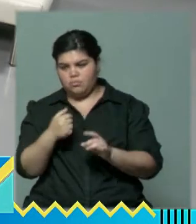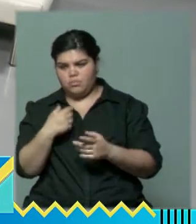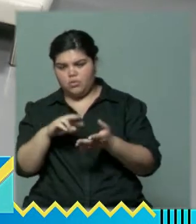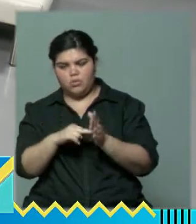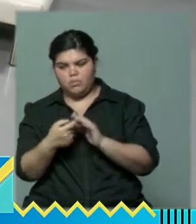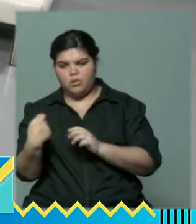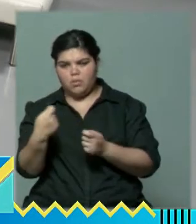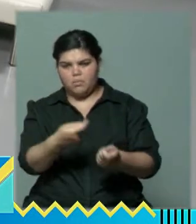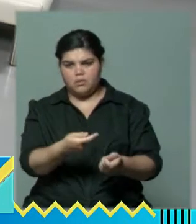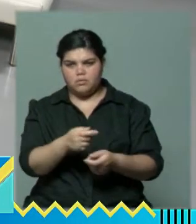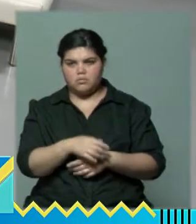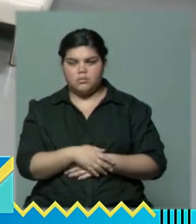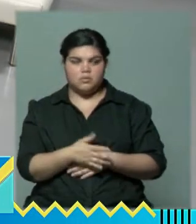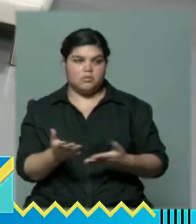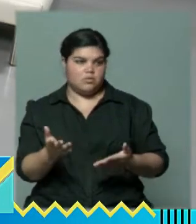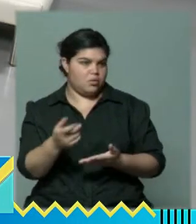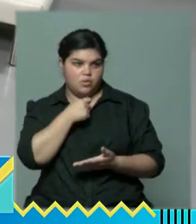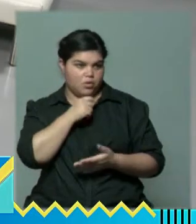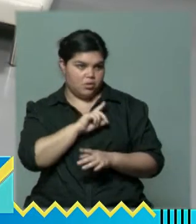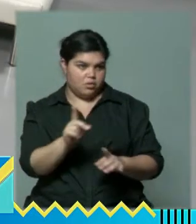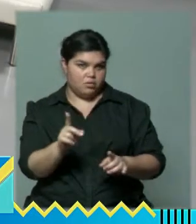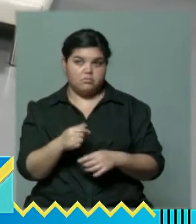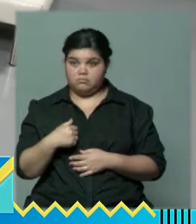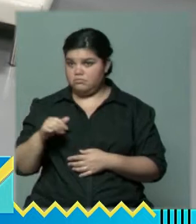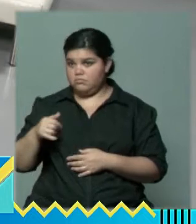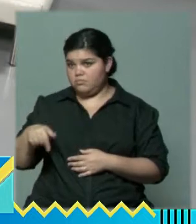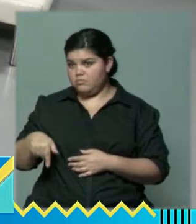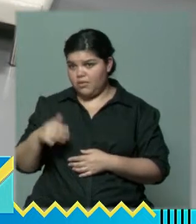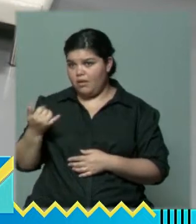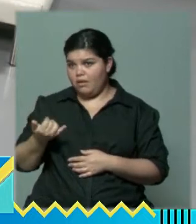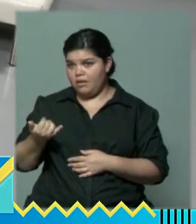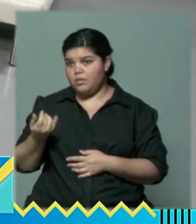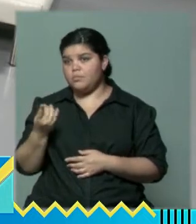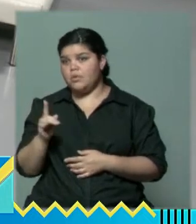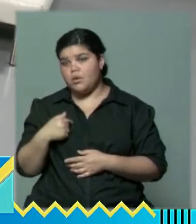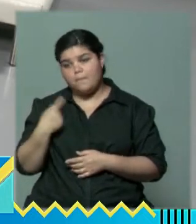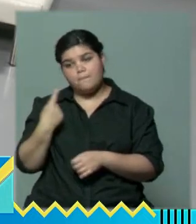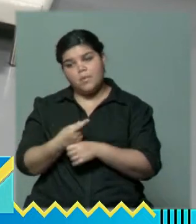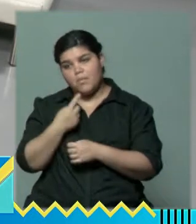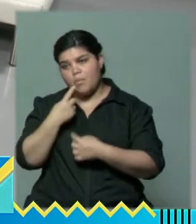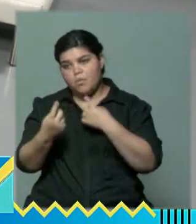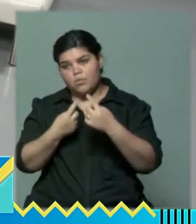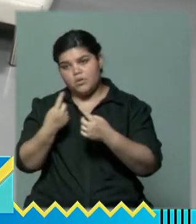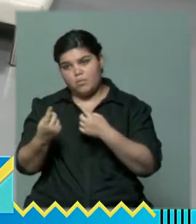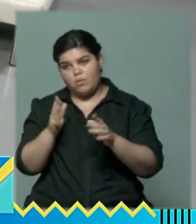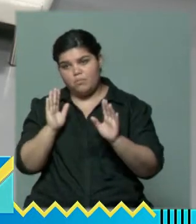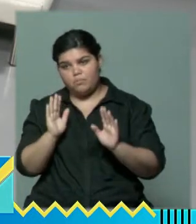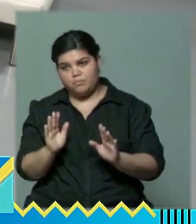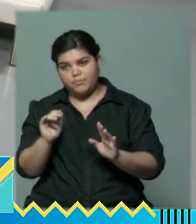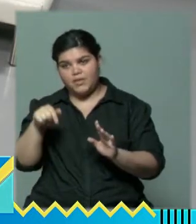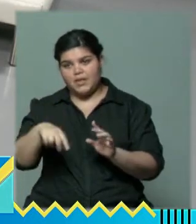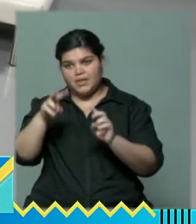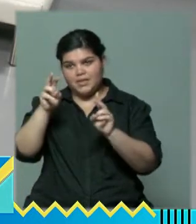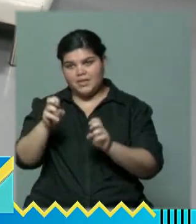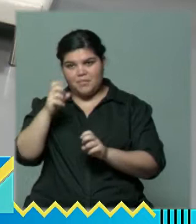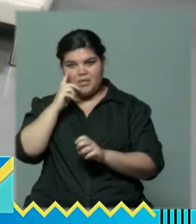problema. Bueno, si no me lo quieres prestar. No, yo lo tengo acá. En el caso de que lo necesites, pero primero averigüemos. Bueno. Hoy por hoy es todo un tema. Pero bueno, de este tema justamente vamos a hablar